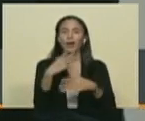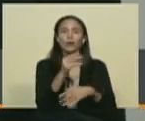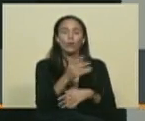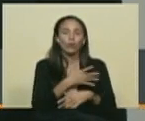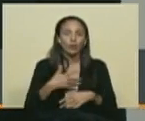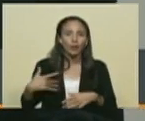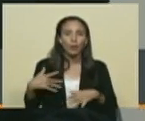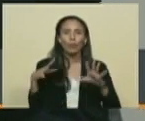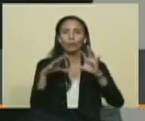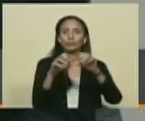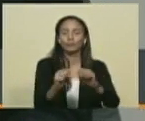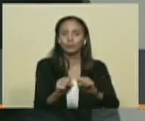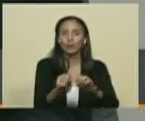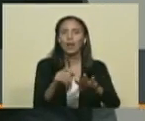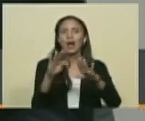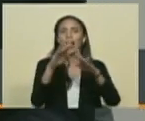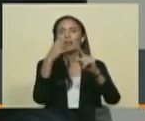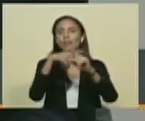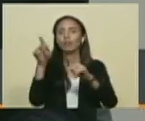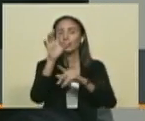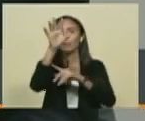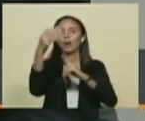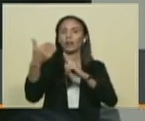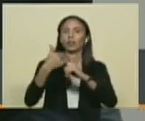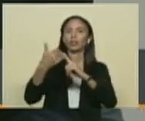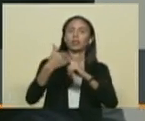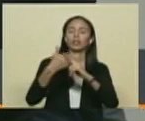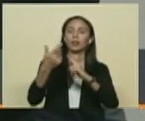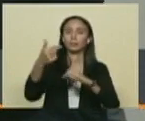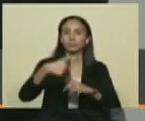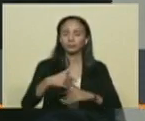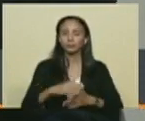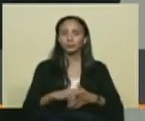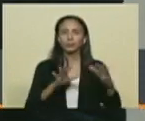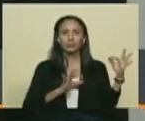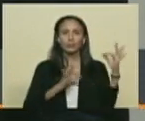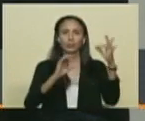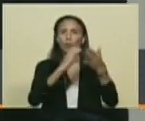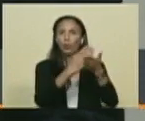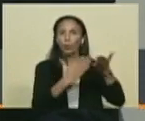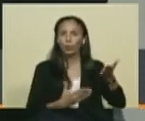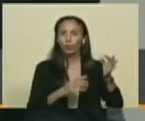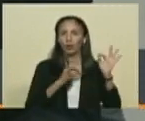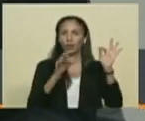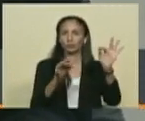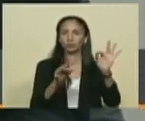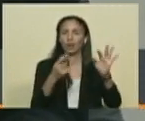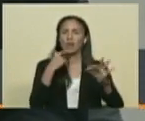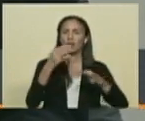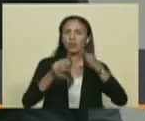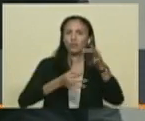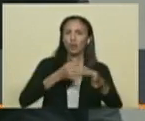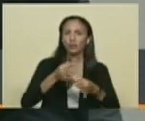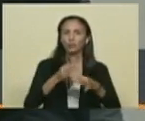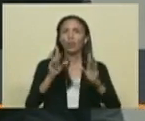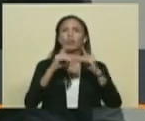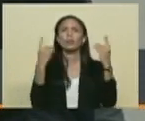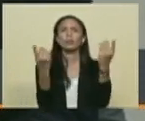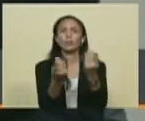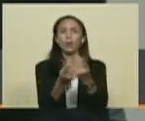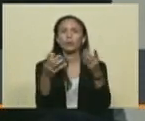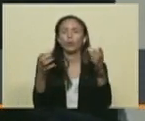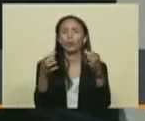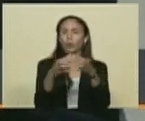sentido un terrible comunicado, un grosero comunicado que haya hecho el Departamento de Estado, en una